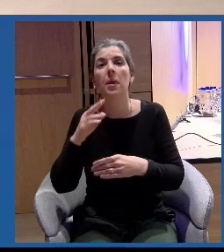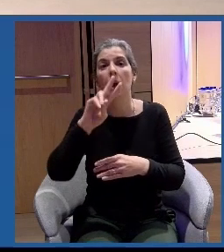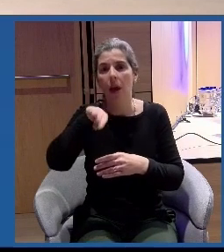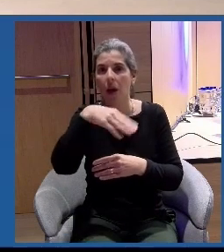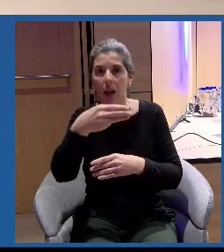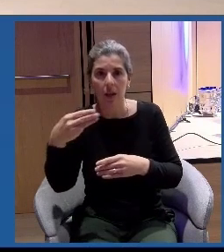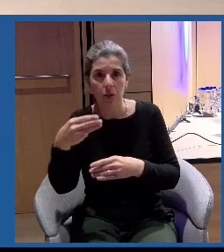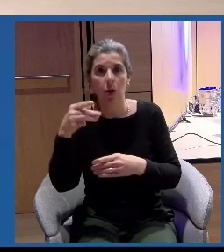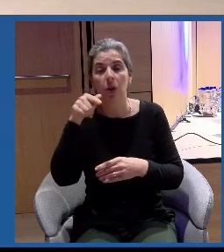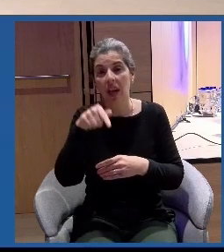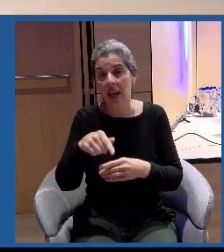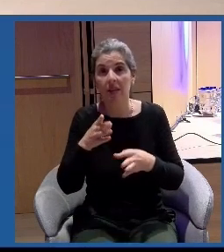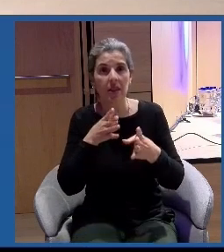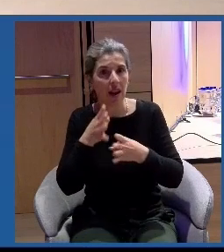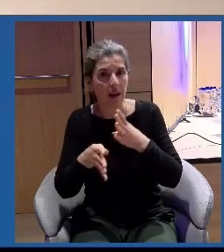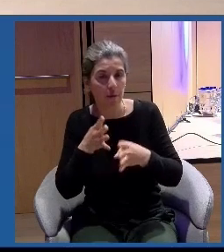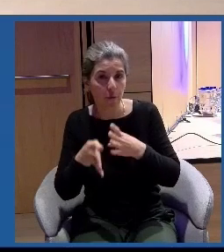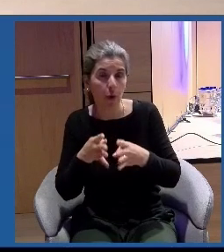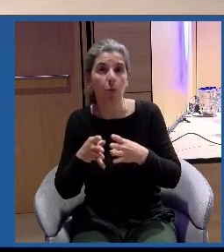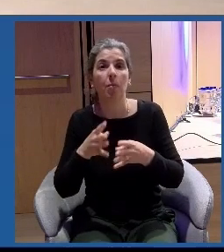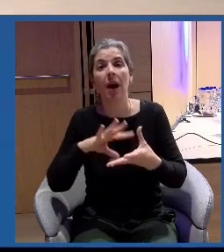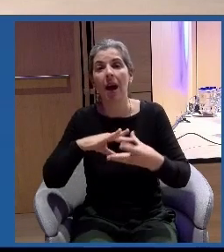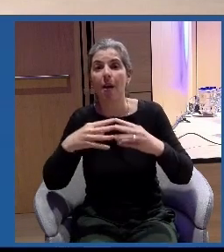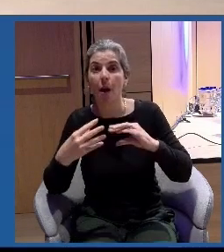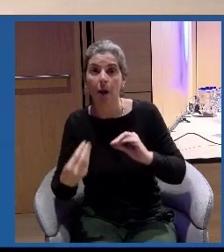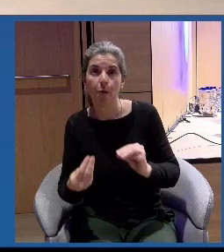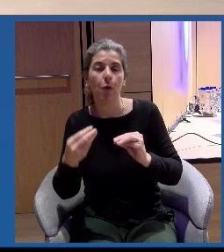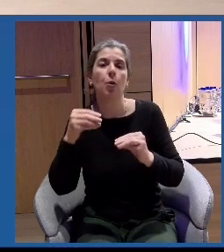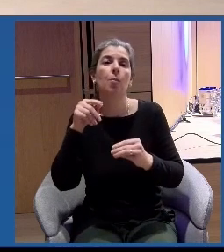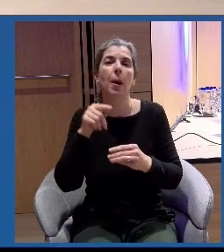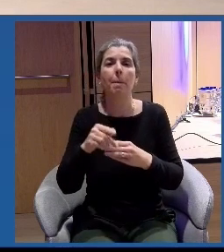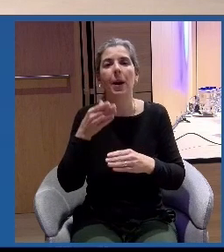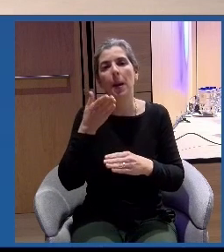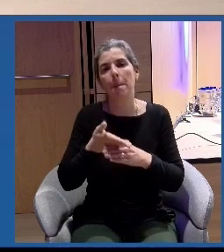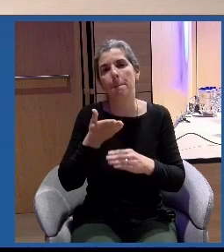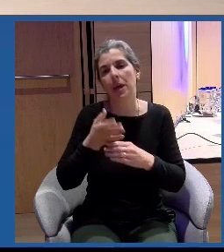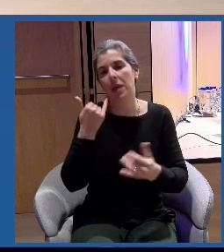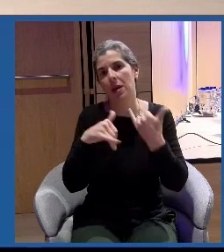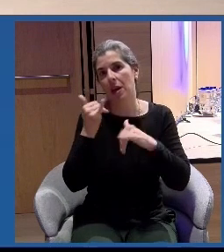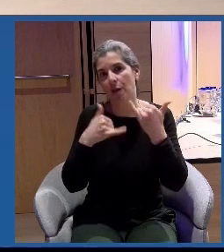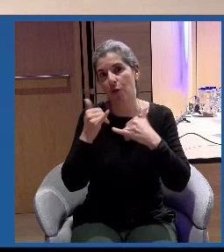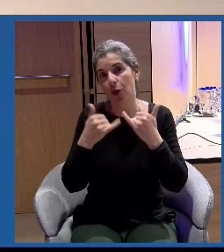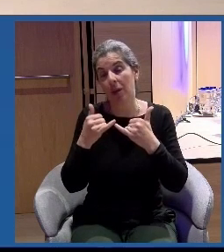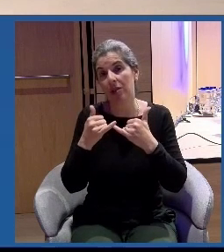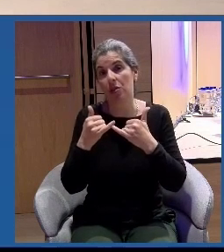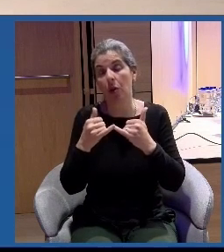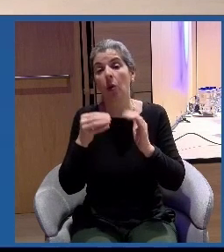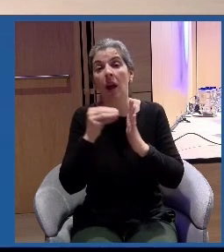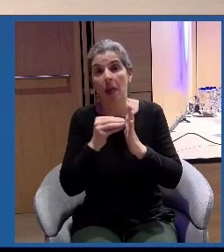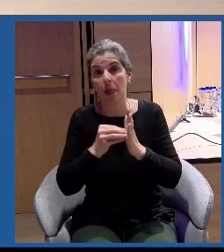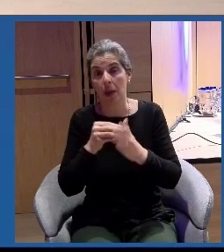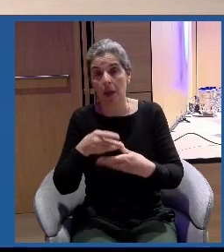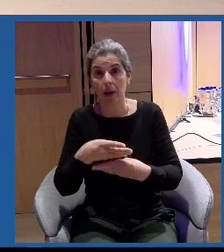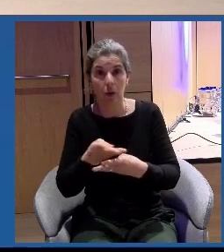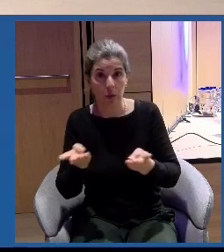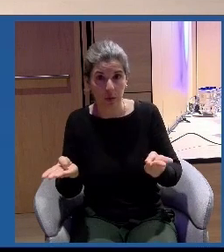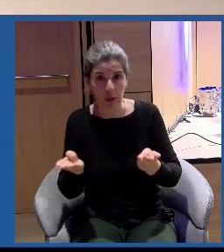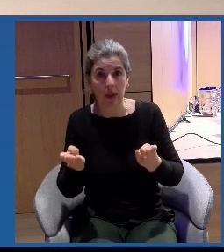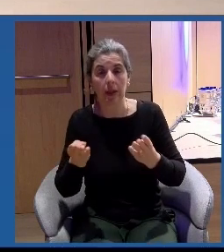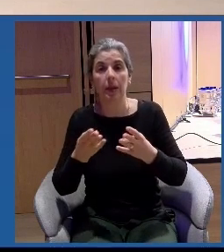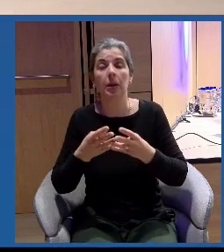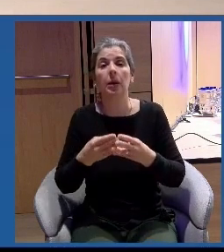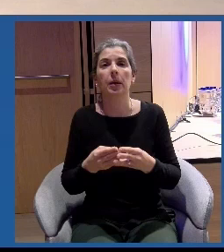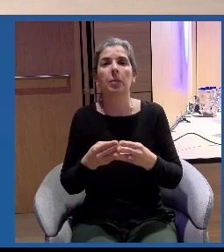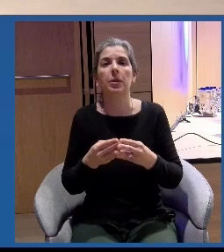que nosotros mismos estamos reutilizando información que liberamos, digamos, para seguir retroalimentando en este ciclo